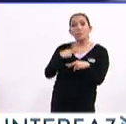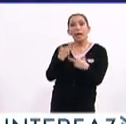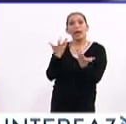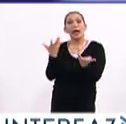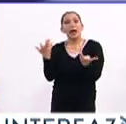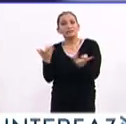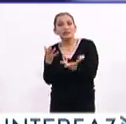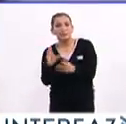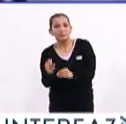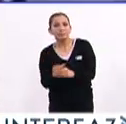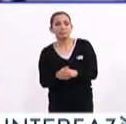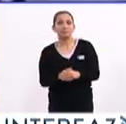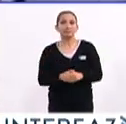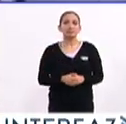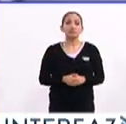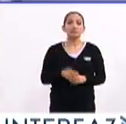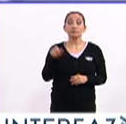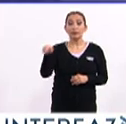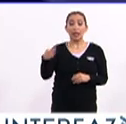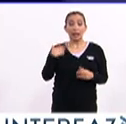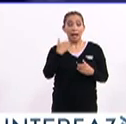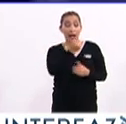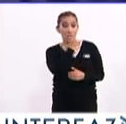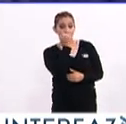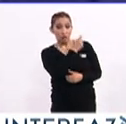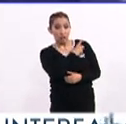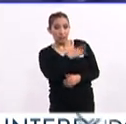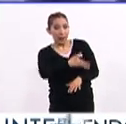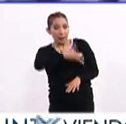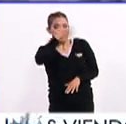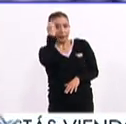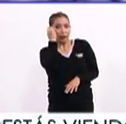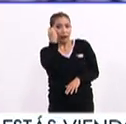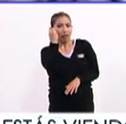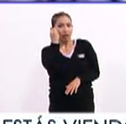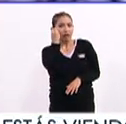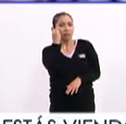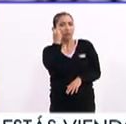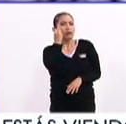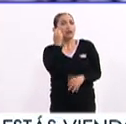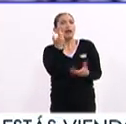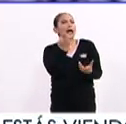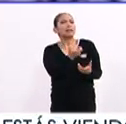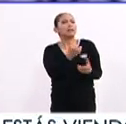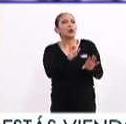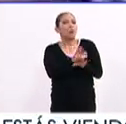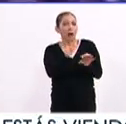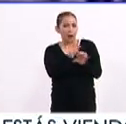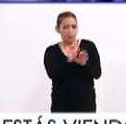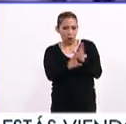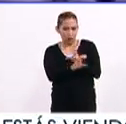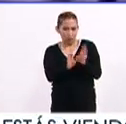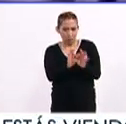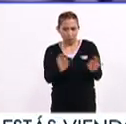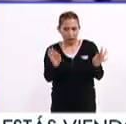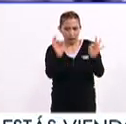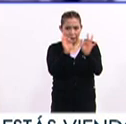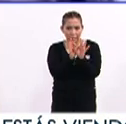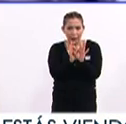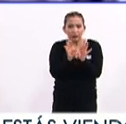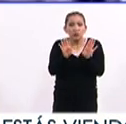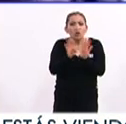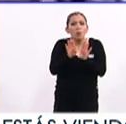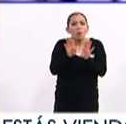ensinar e o educando tem que aprender. A questão é saber como